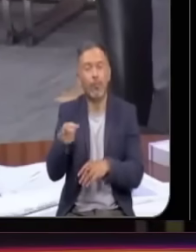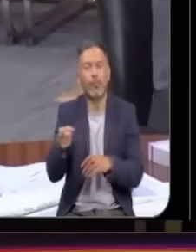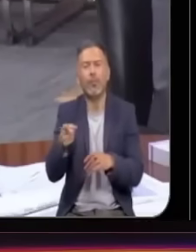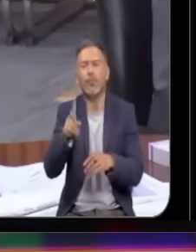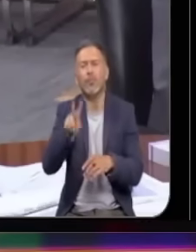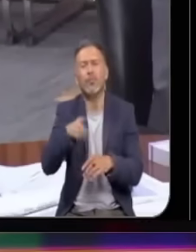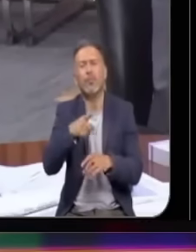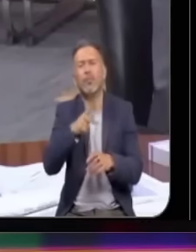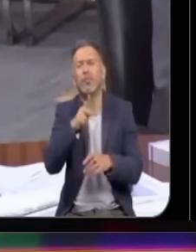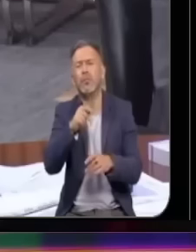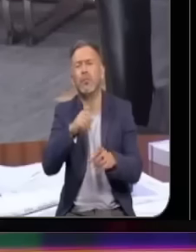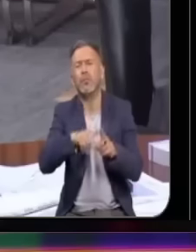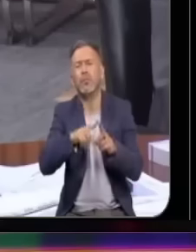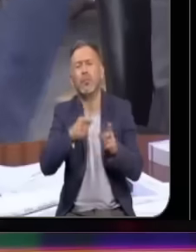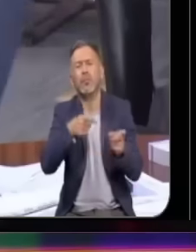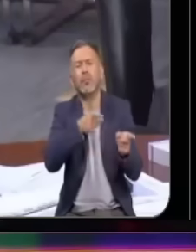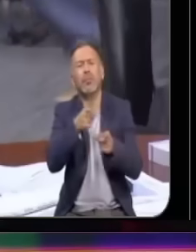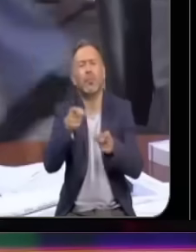de panistas, pero vean esto,